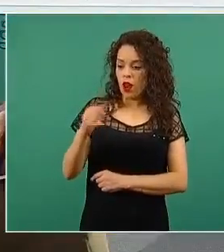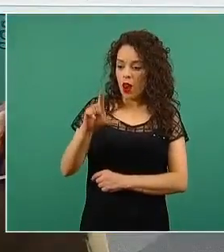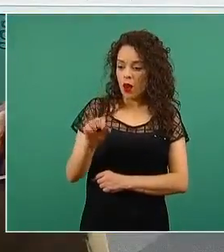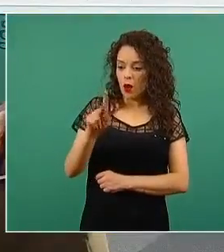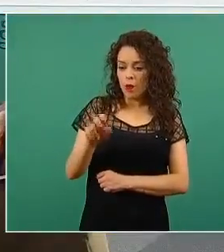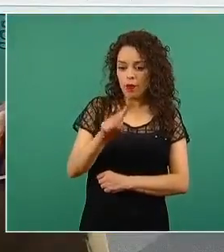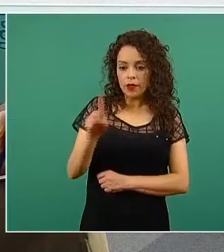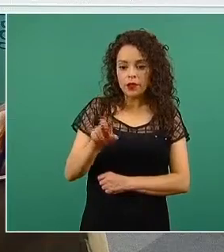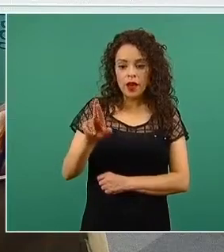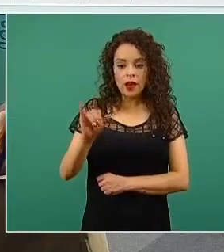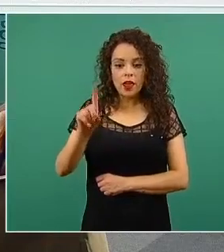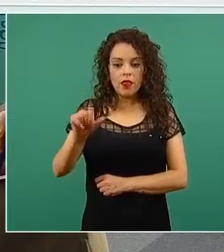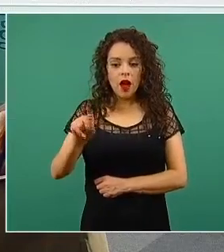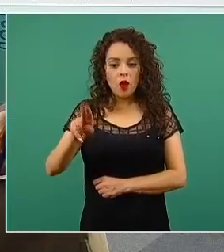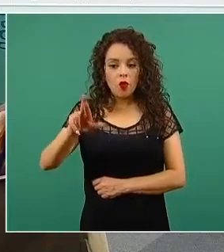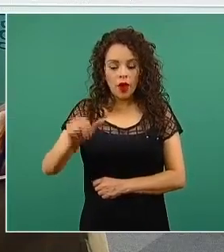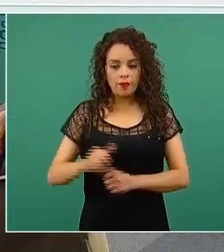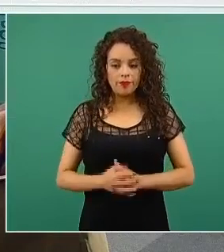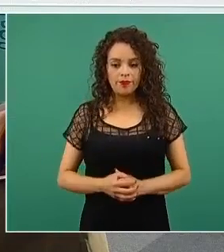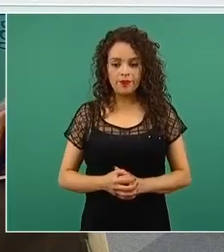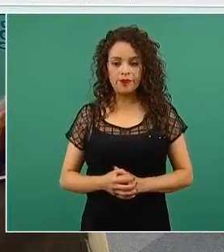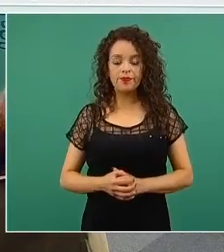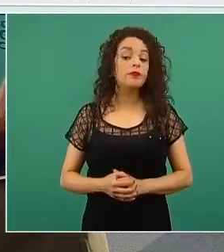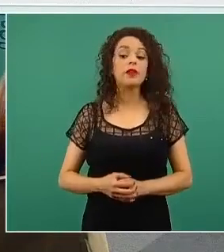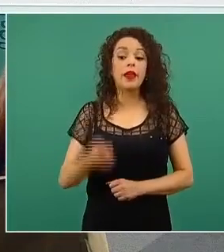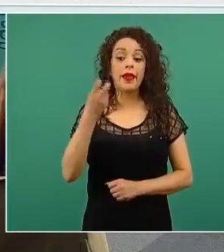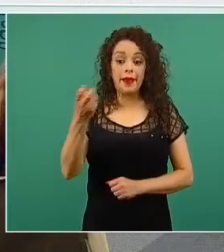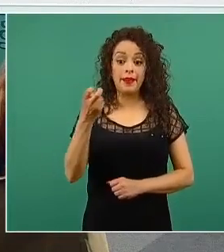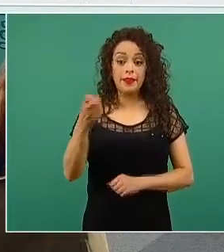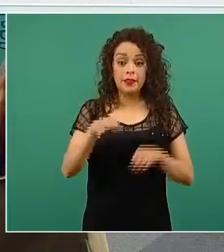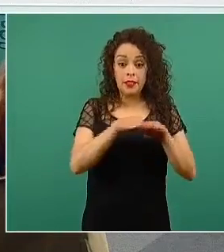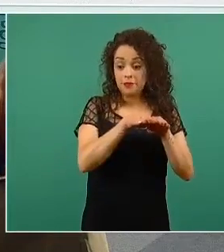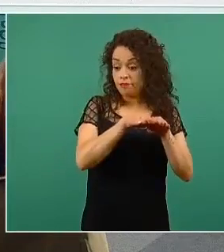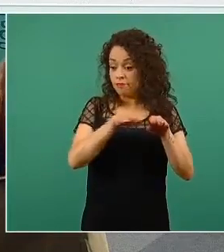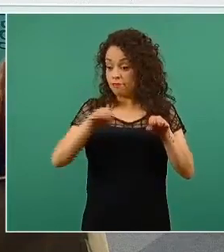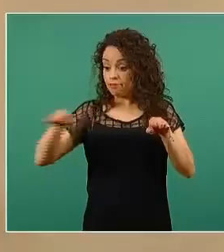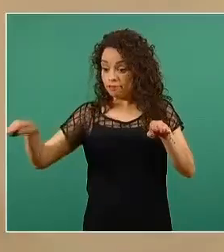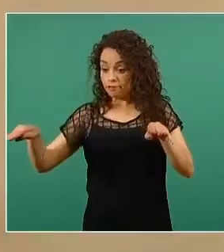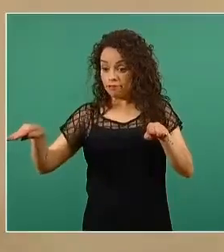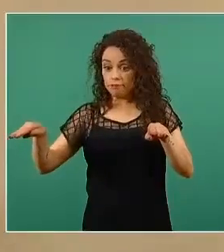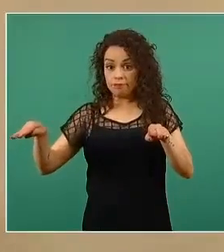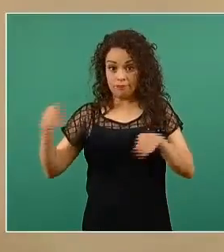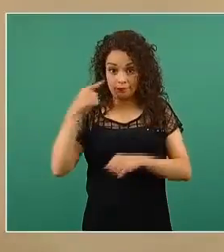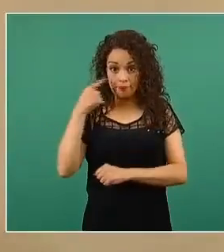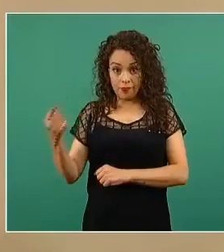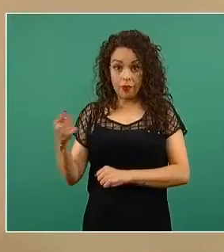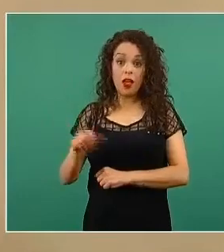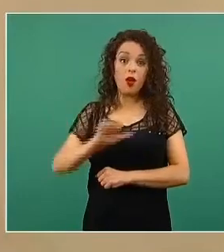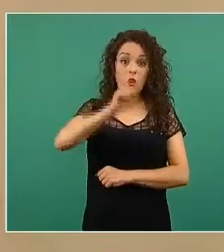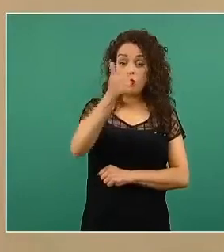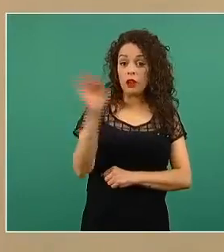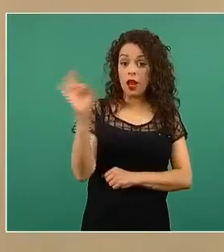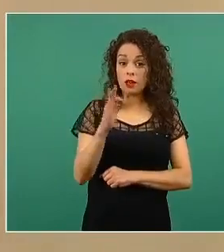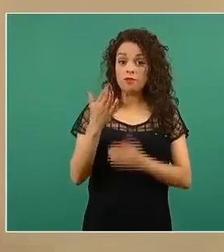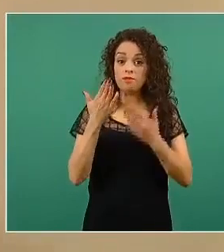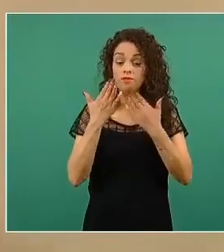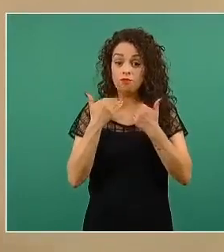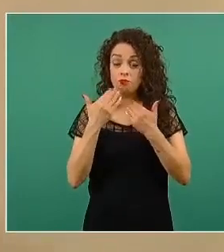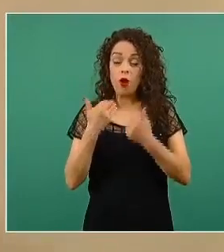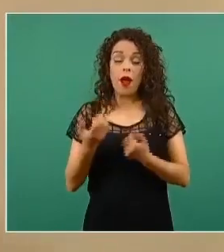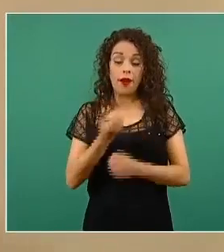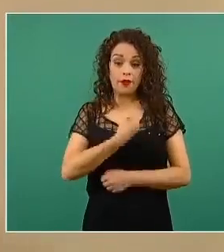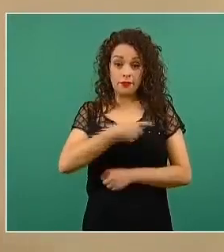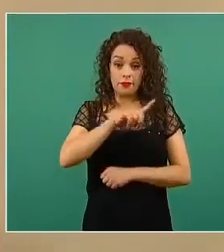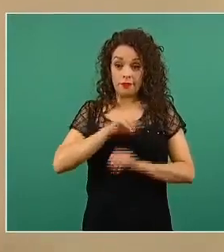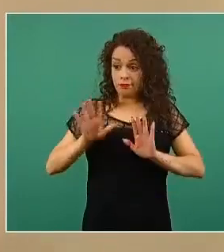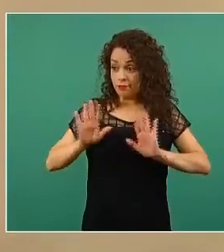Ridaura. Curva aplanada, curva sin jornada nacional de sana distancia. ¿Por qué lo